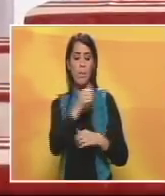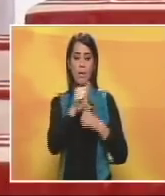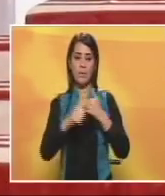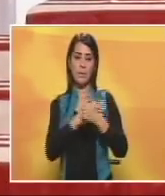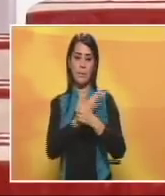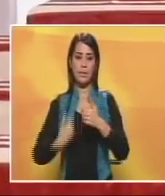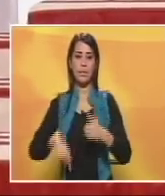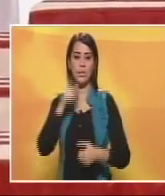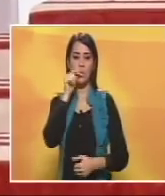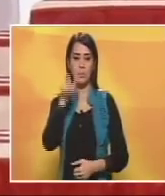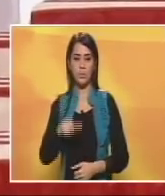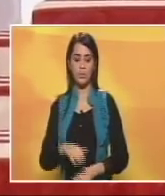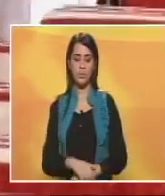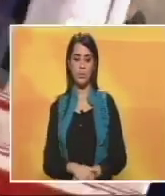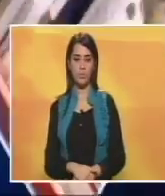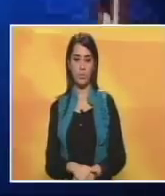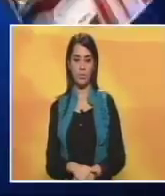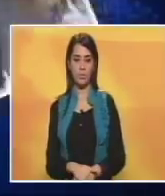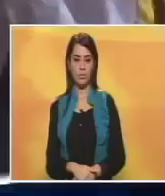Mike Pence.